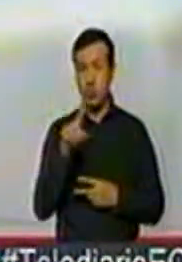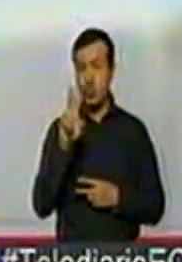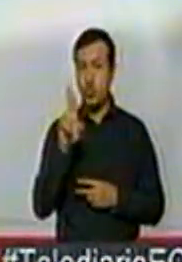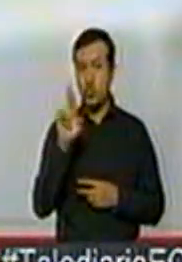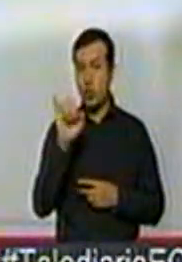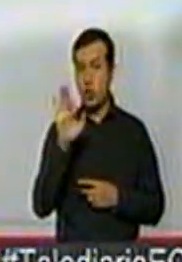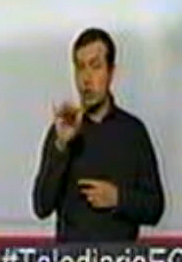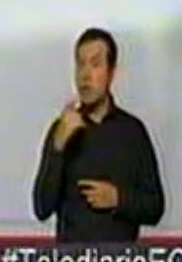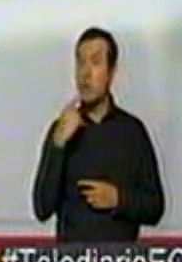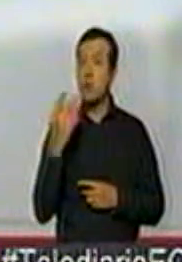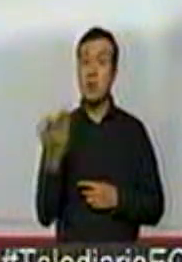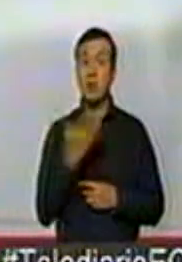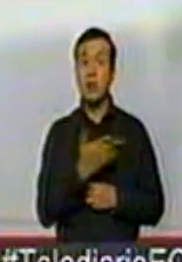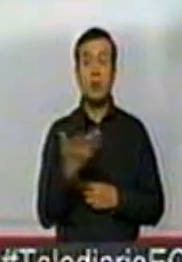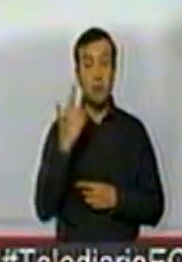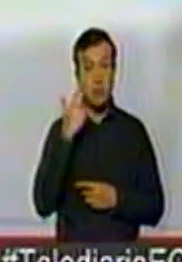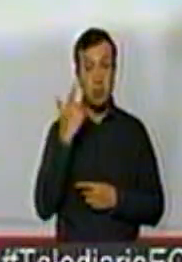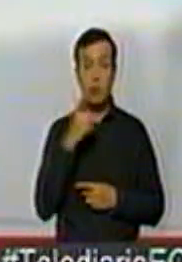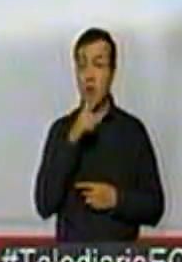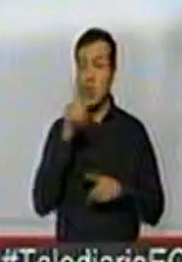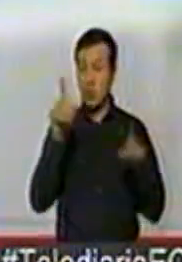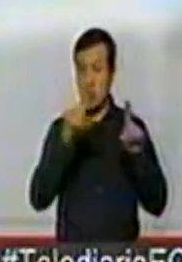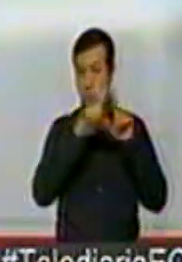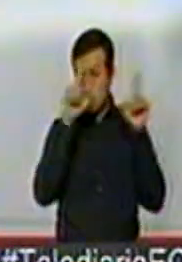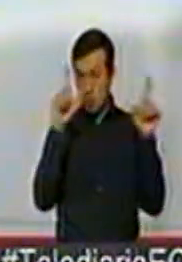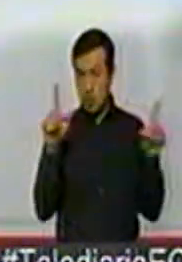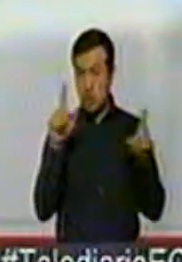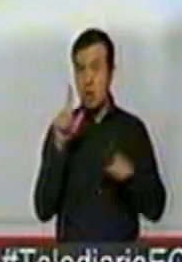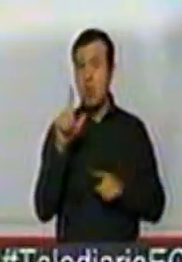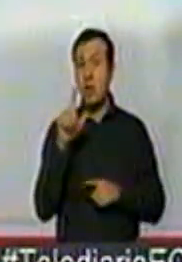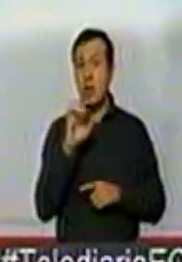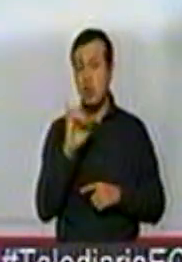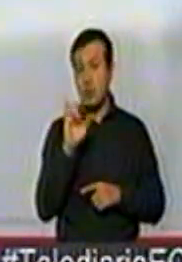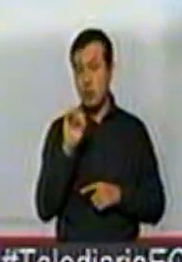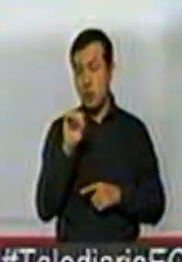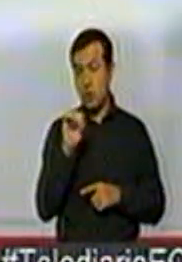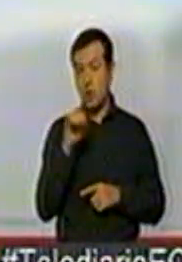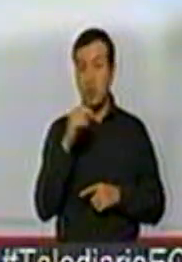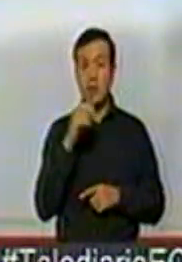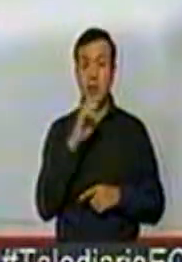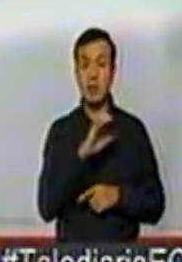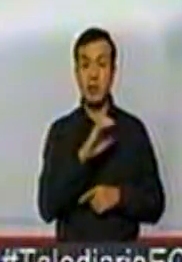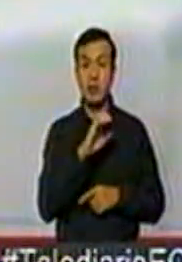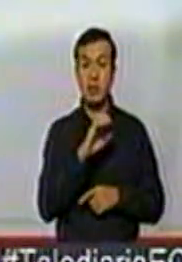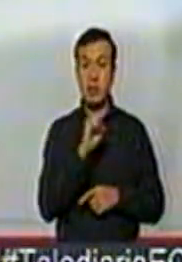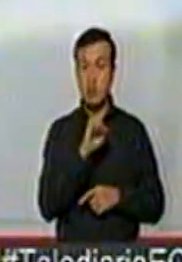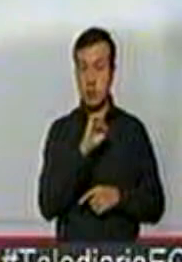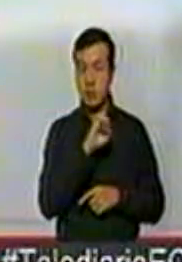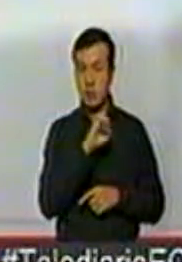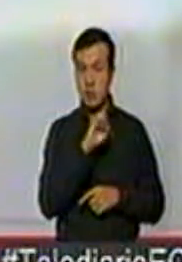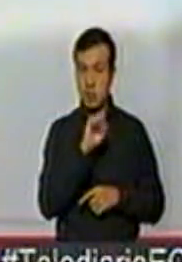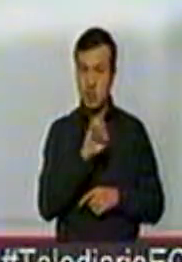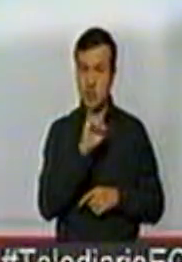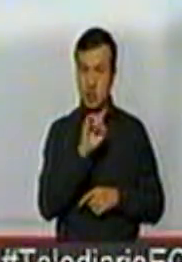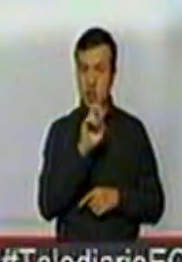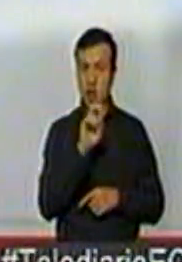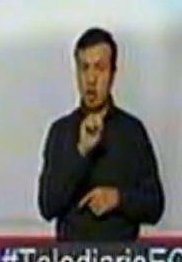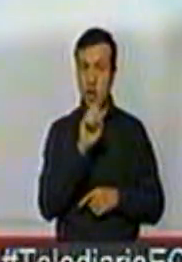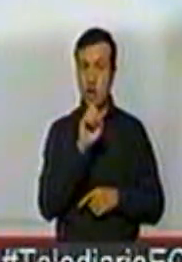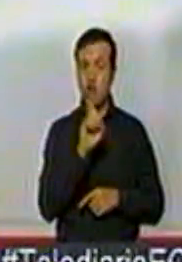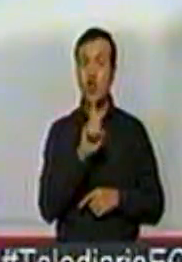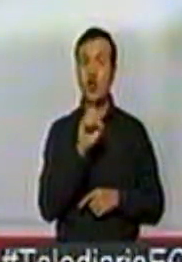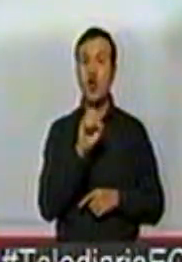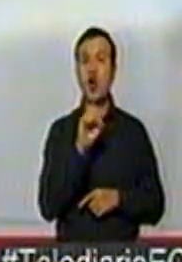contratación llevada adelante por la empresa Sinohidro. Esta empresa pues construyó algunos proyectos en el